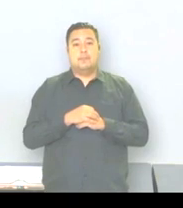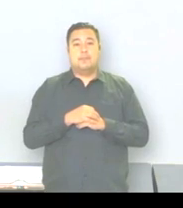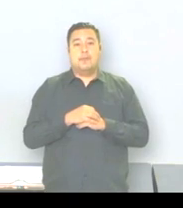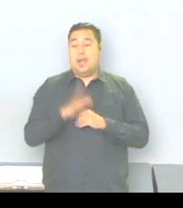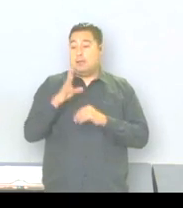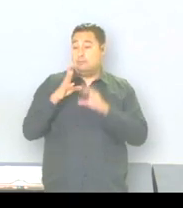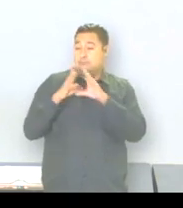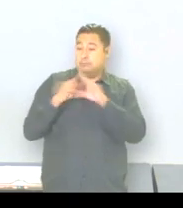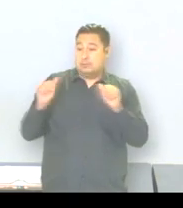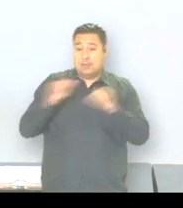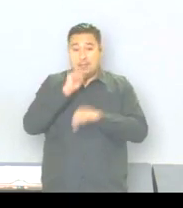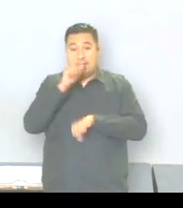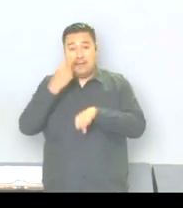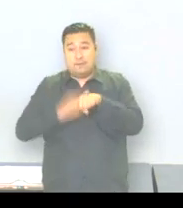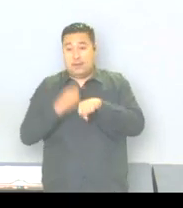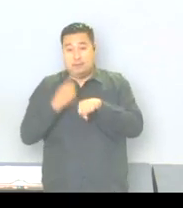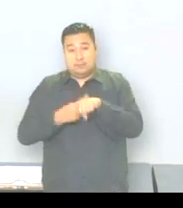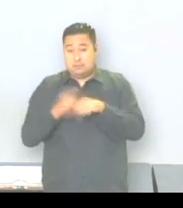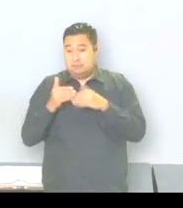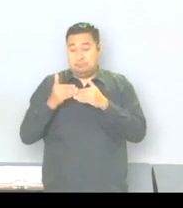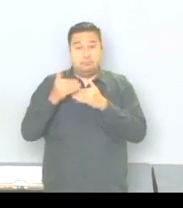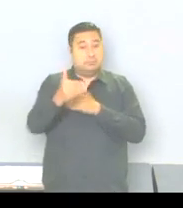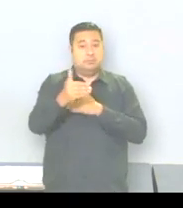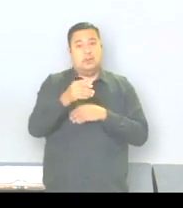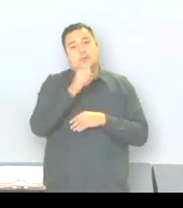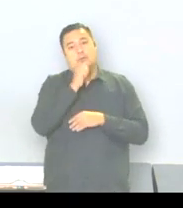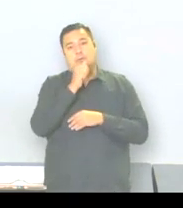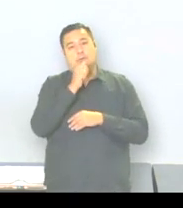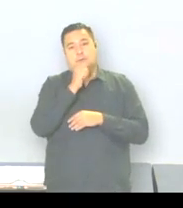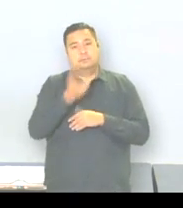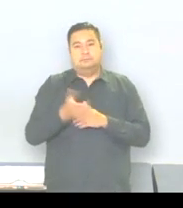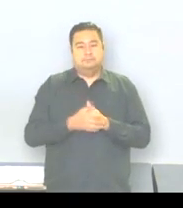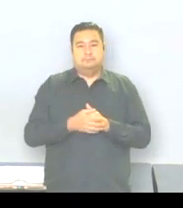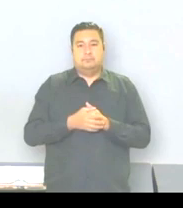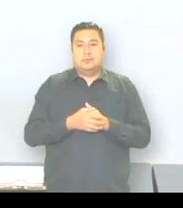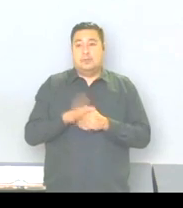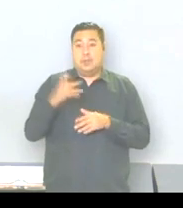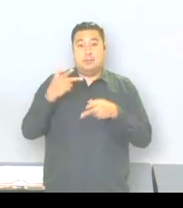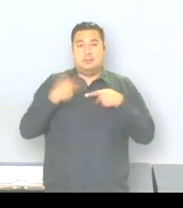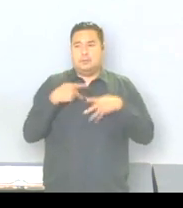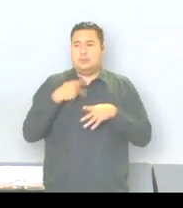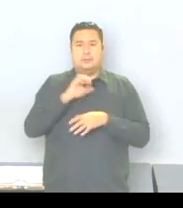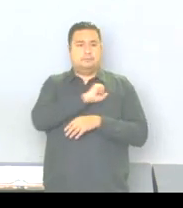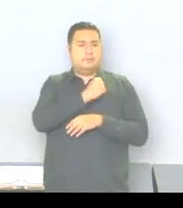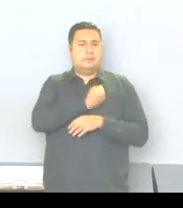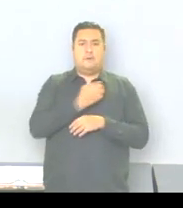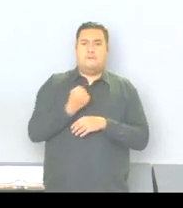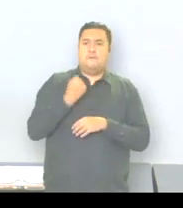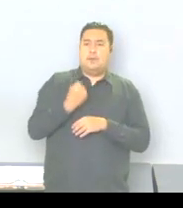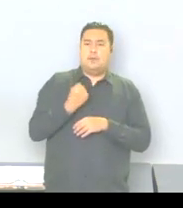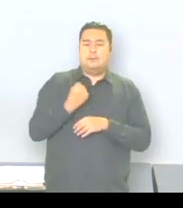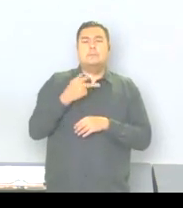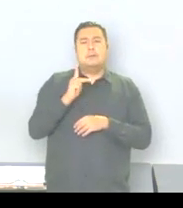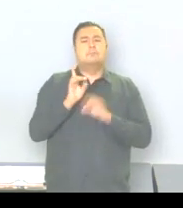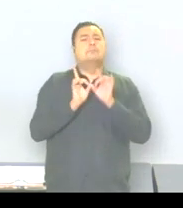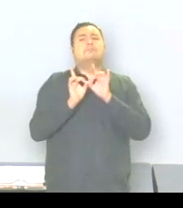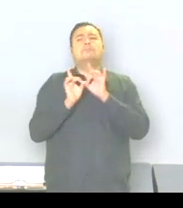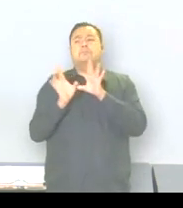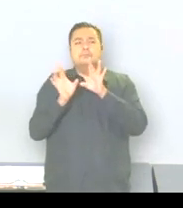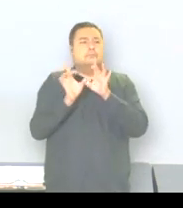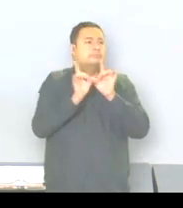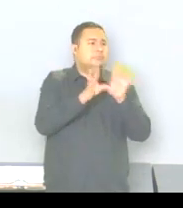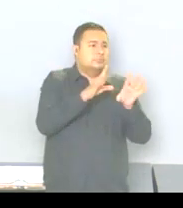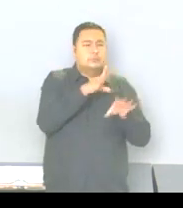estado, hasta que podamos obtener inmunidad, y aún así se va a seguir presentando.